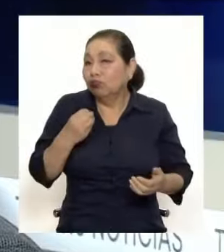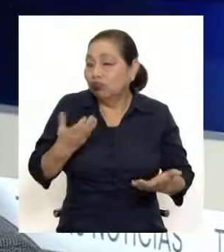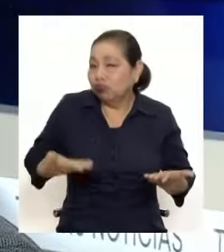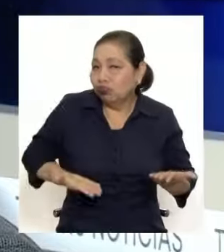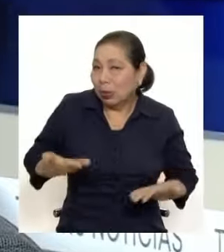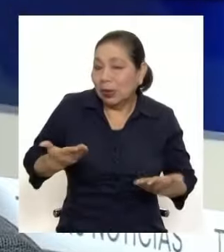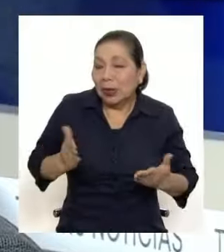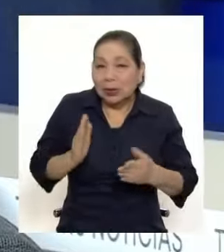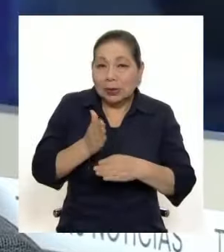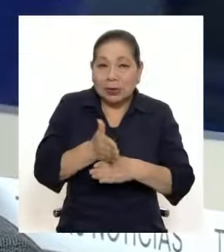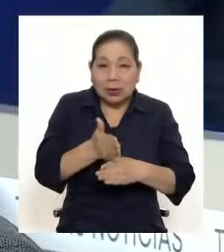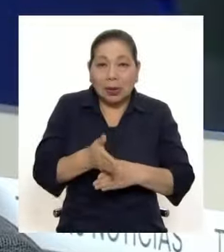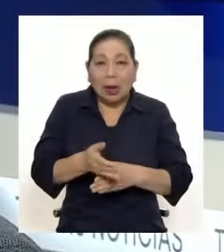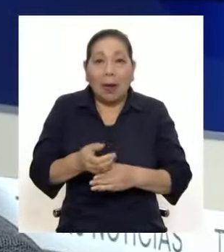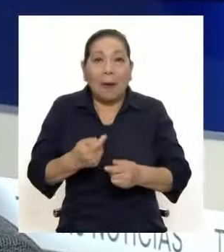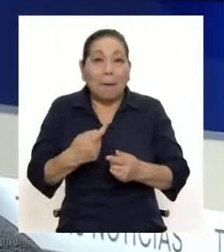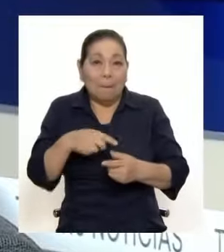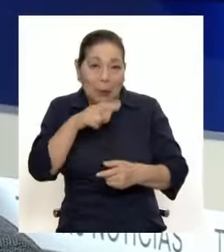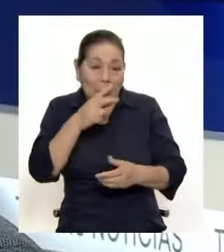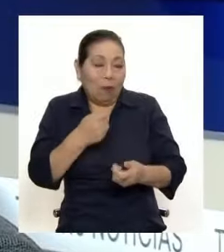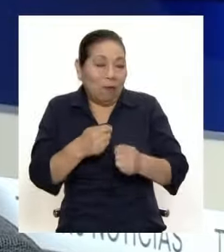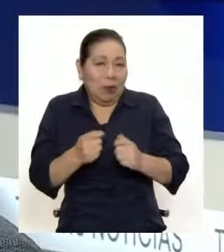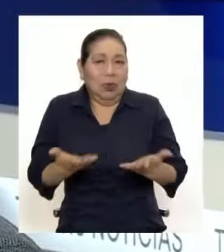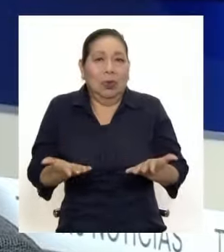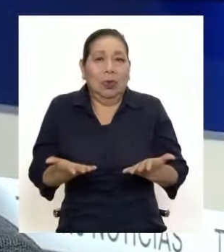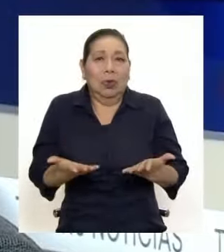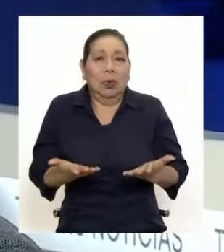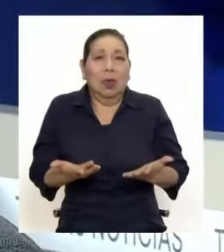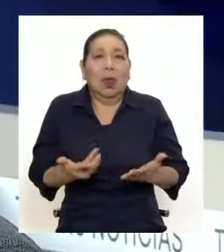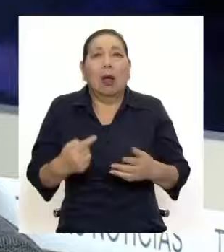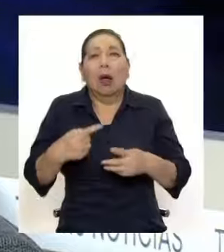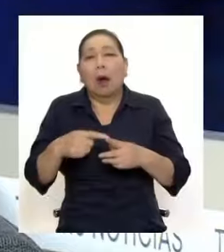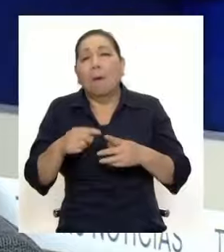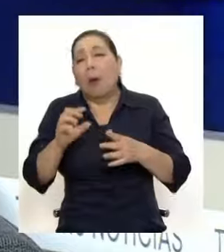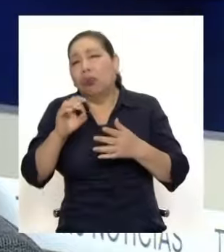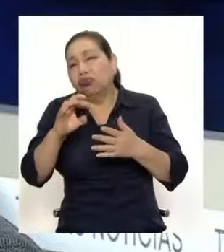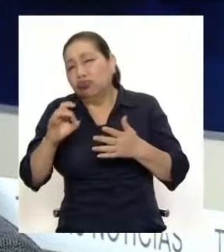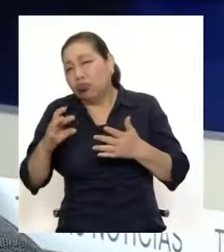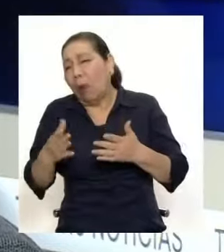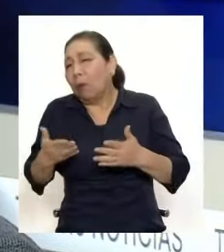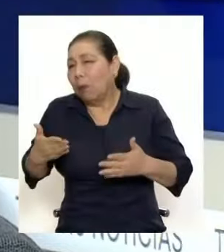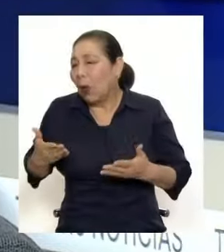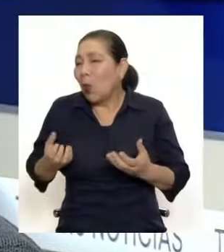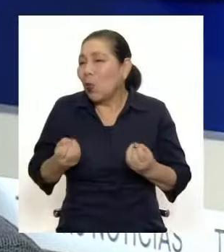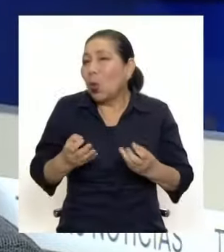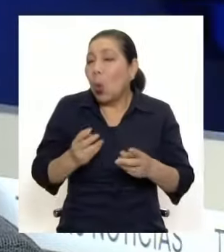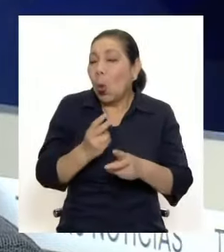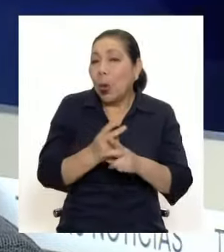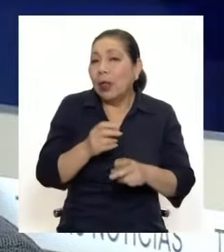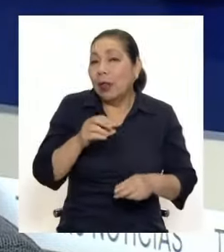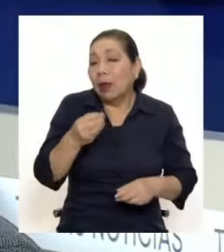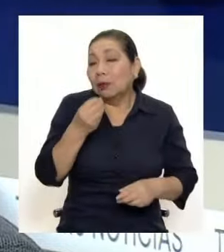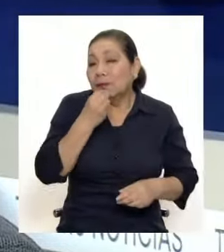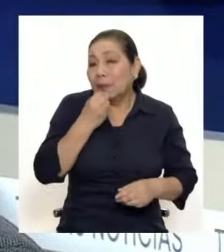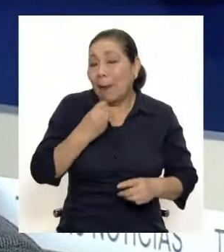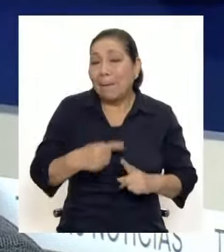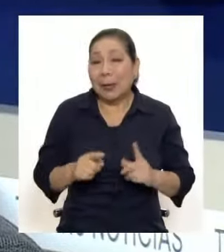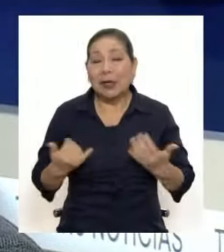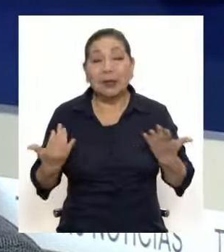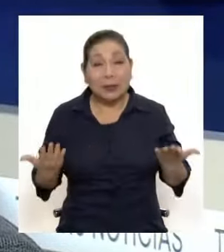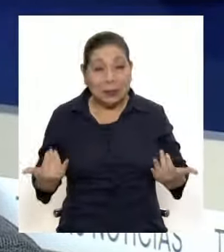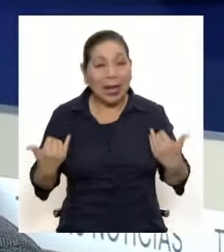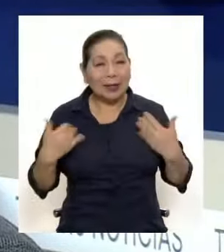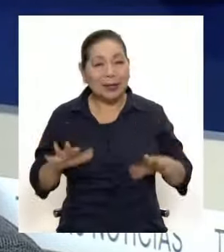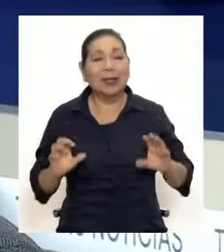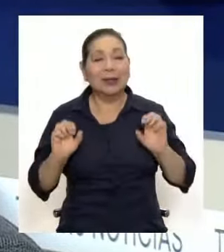que llegan a nuestras mesas Perú anas el Paco la gamitana contribuye mucho a la seguridad alimentaria Entonces